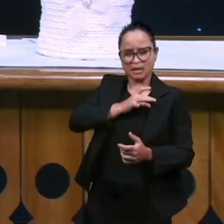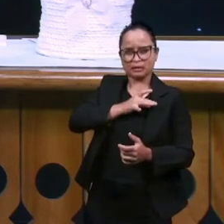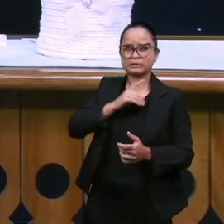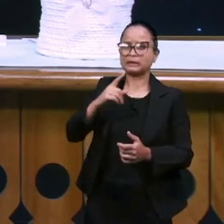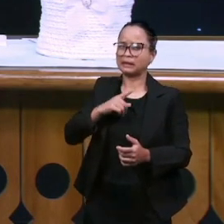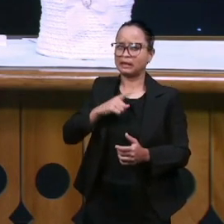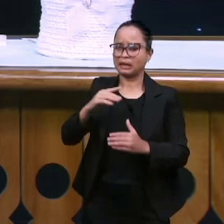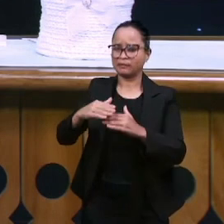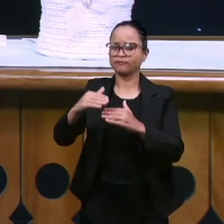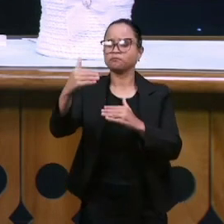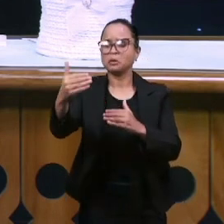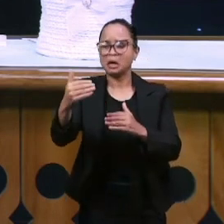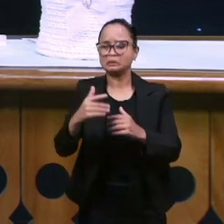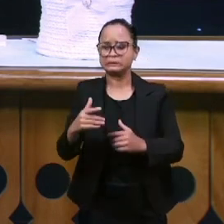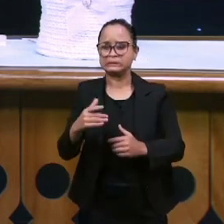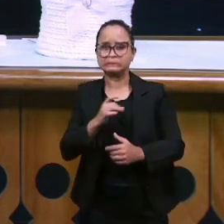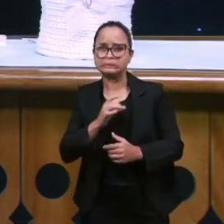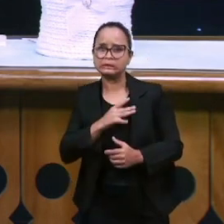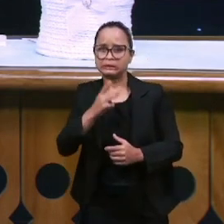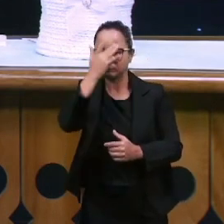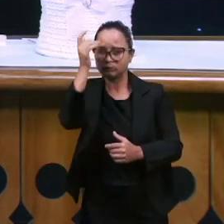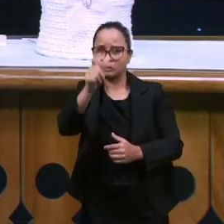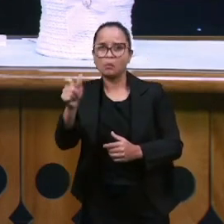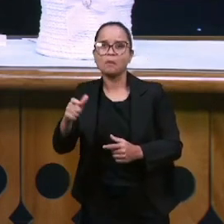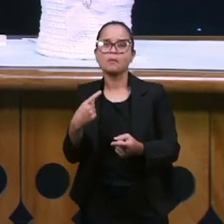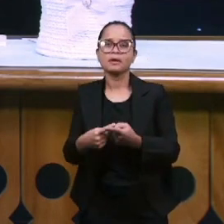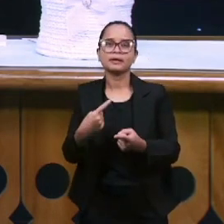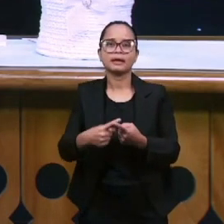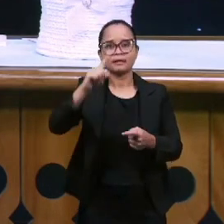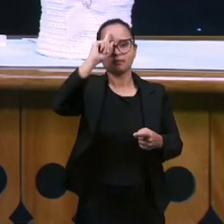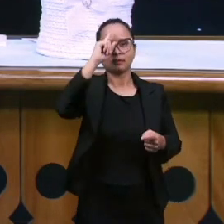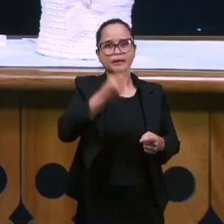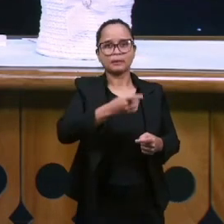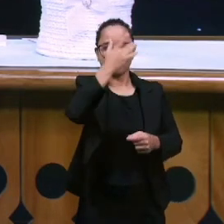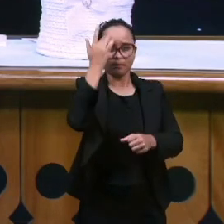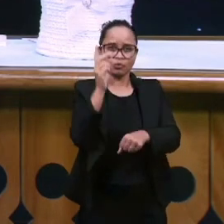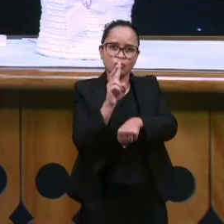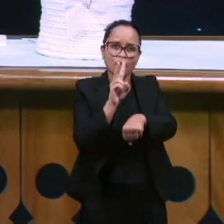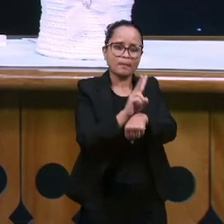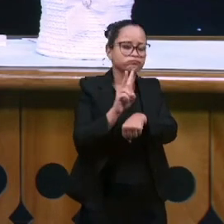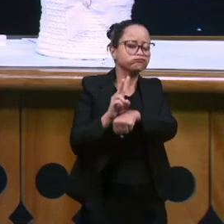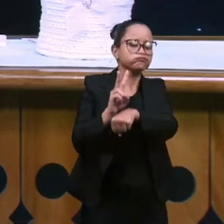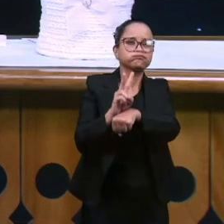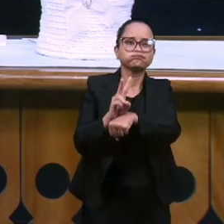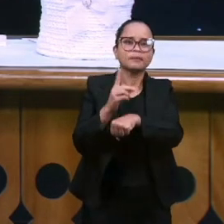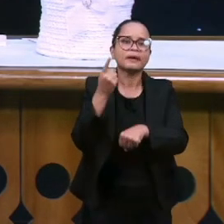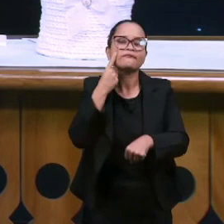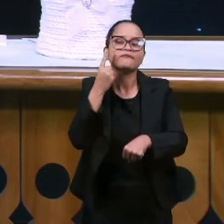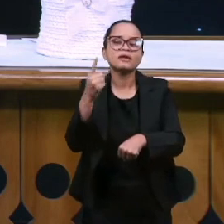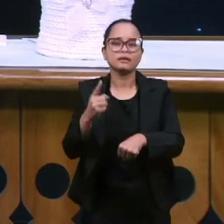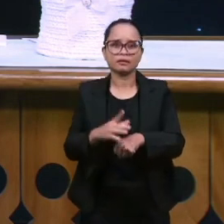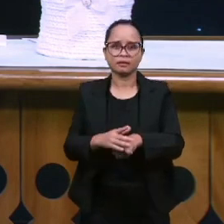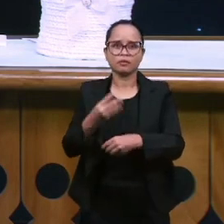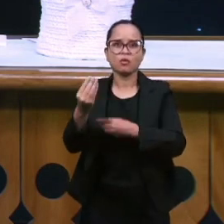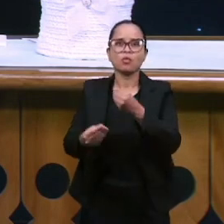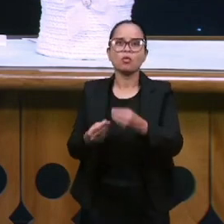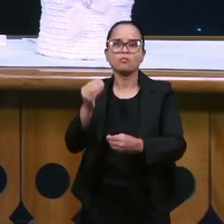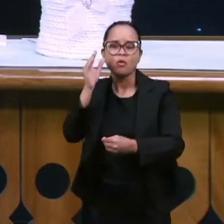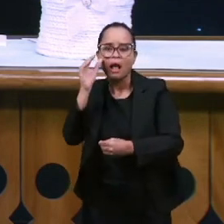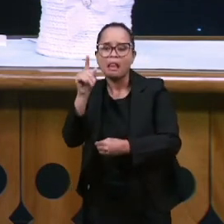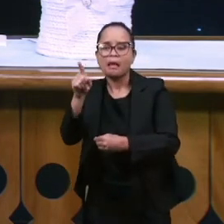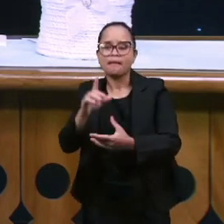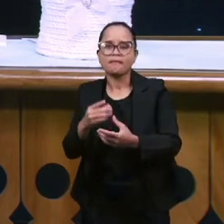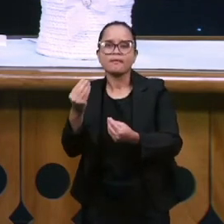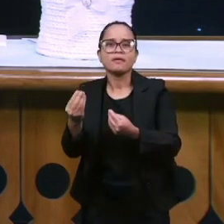del Jordán, porque cuando ellos mandaron a los espías a ver la tierra, la noticia que volvió fue la siguiente: